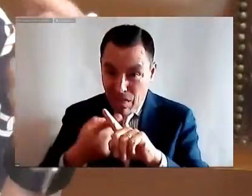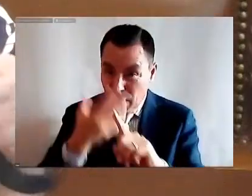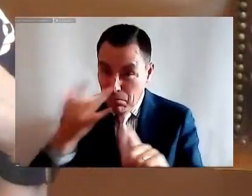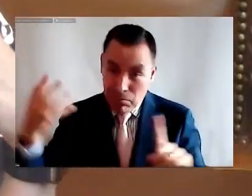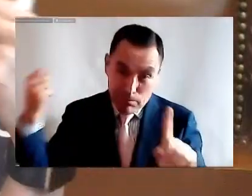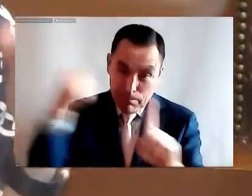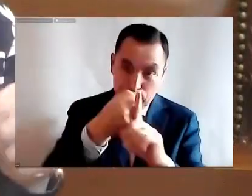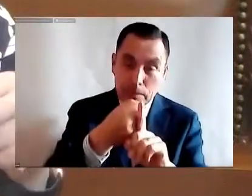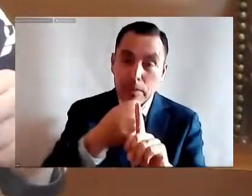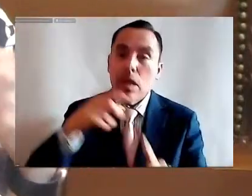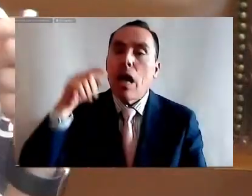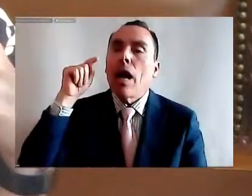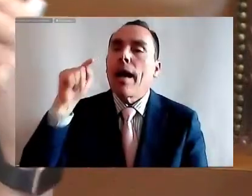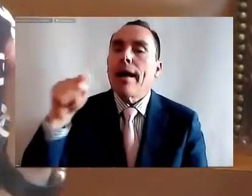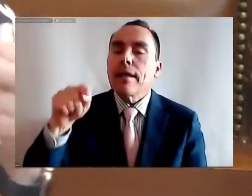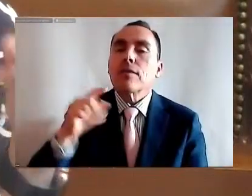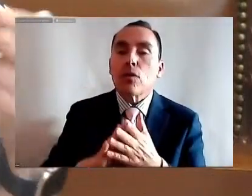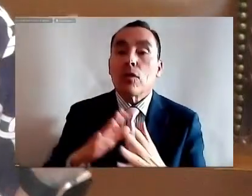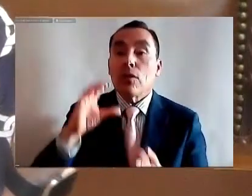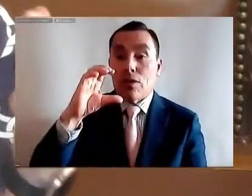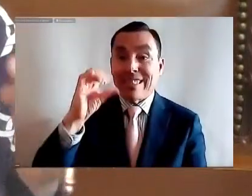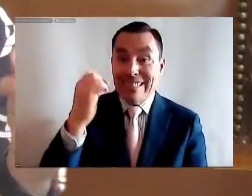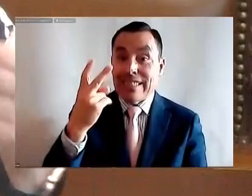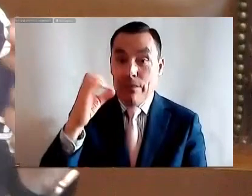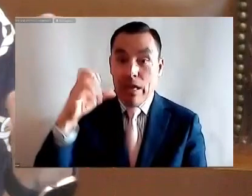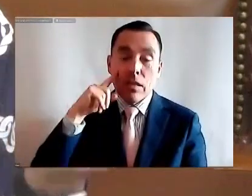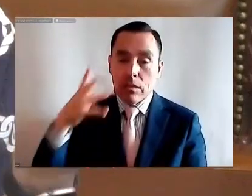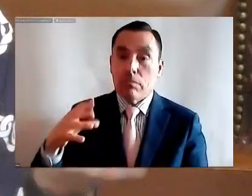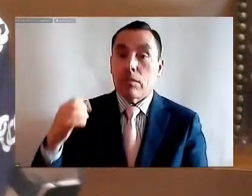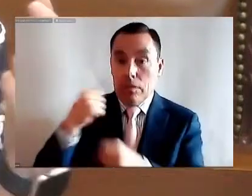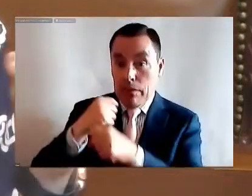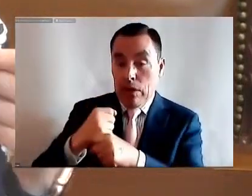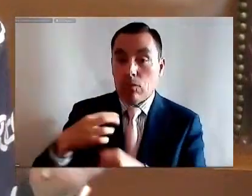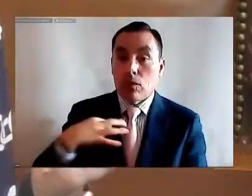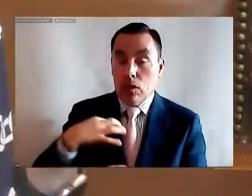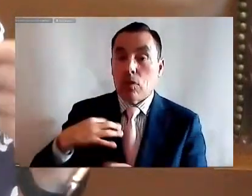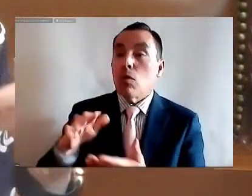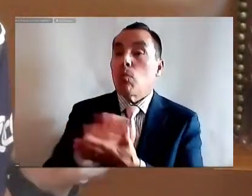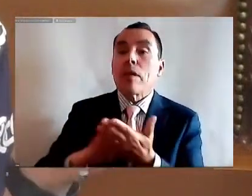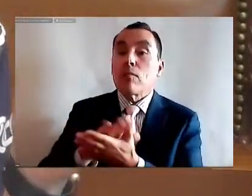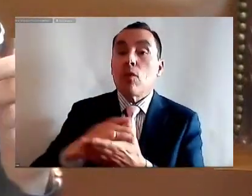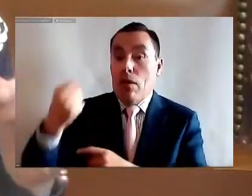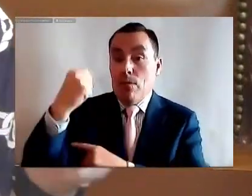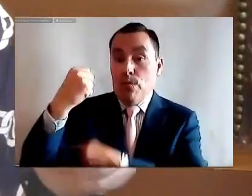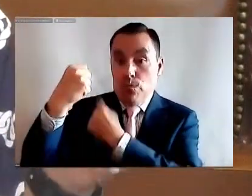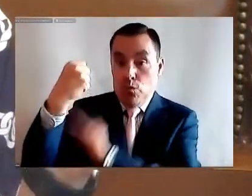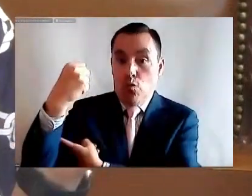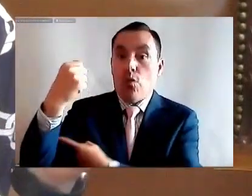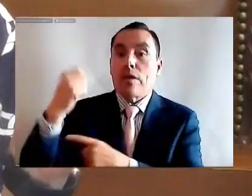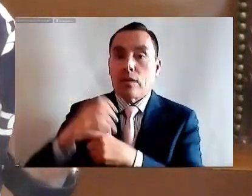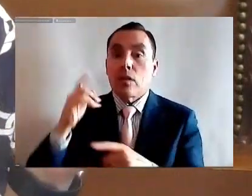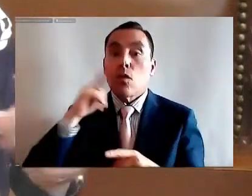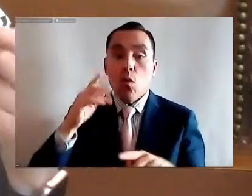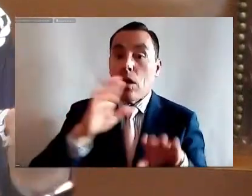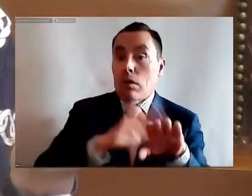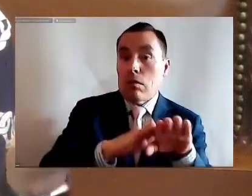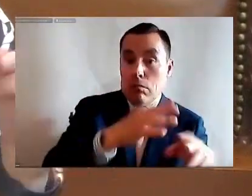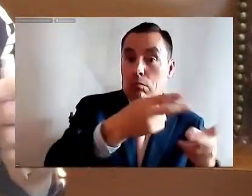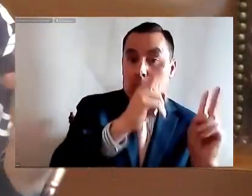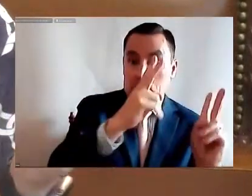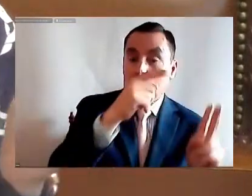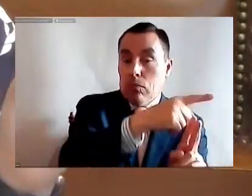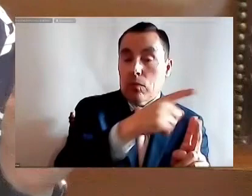el que trabajamos los civilistas normalmente de una forma súper particular, que es el elemento de la fuerza como vicio del consentimiento. Y la forma en